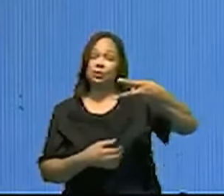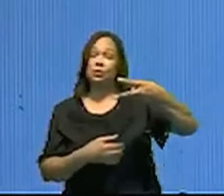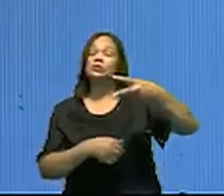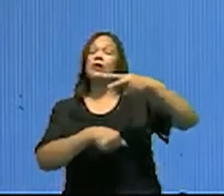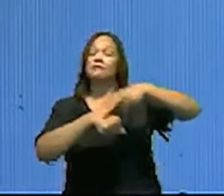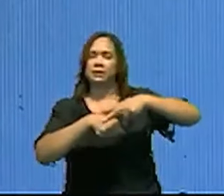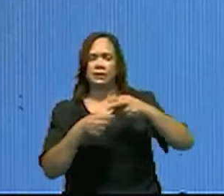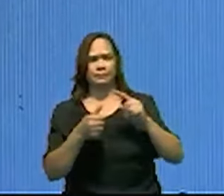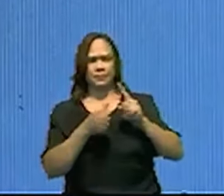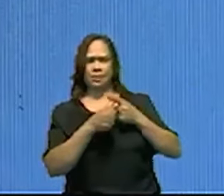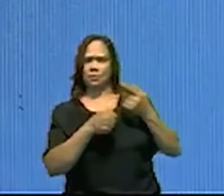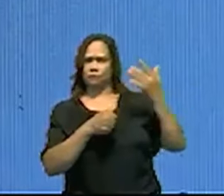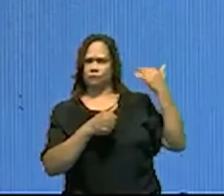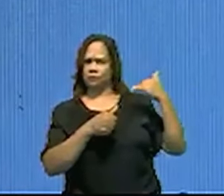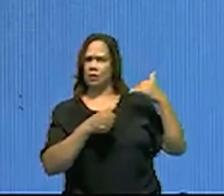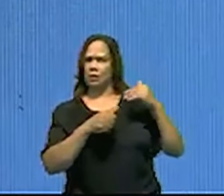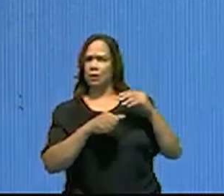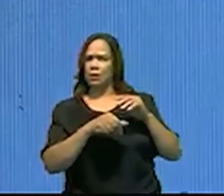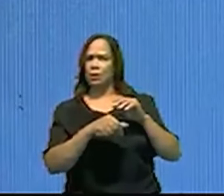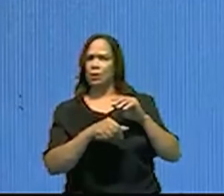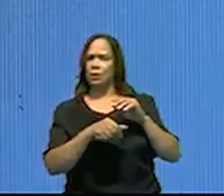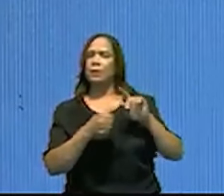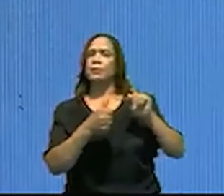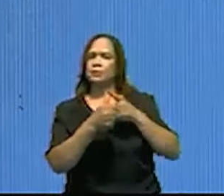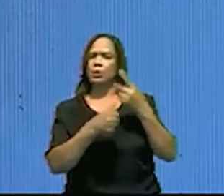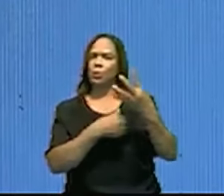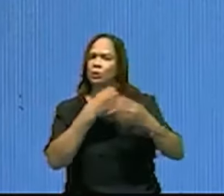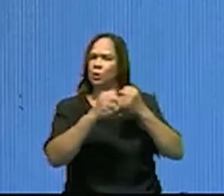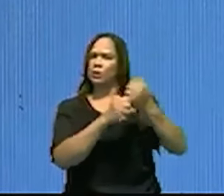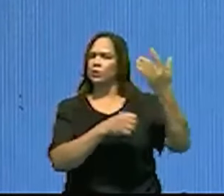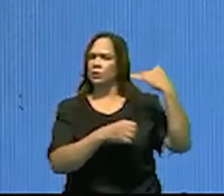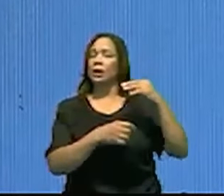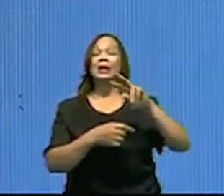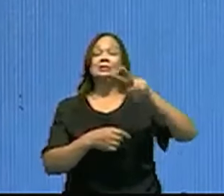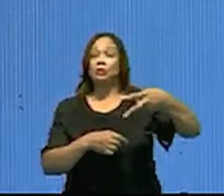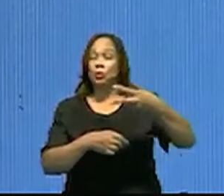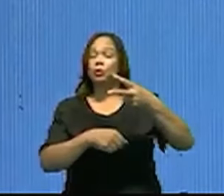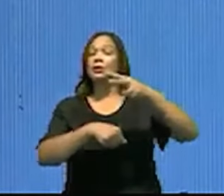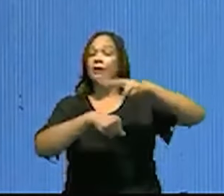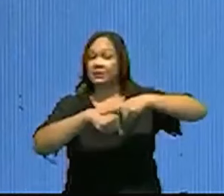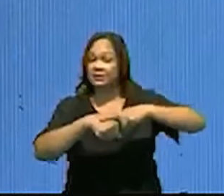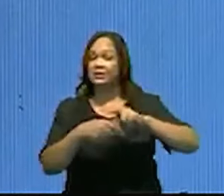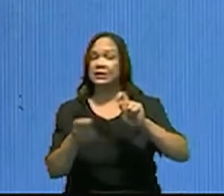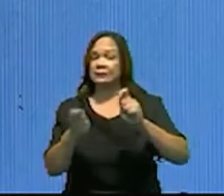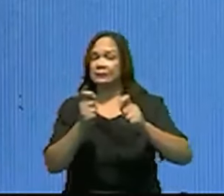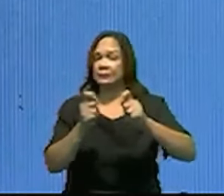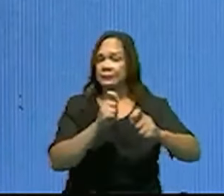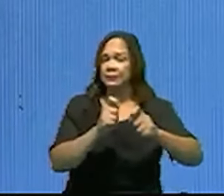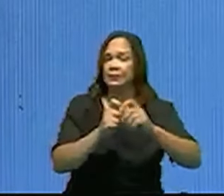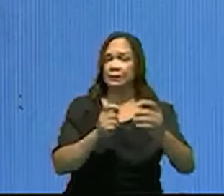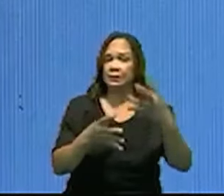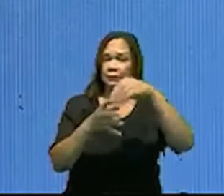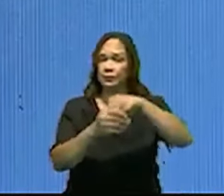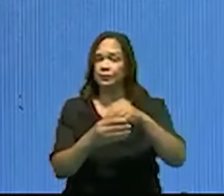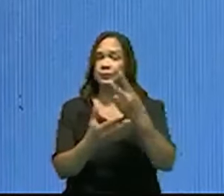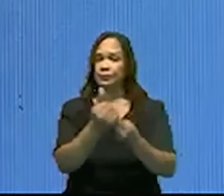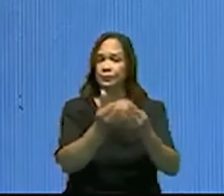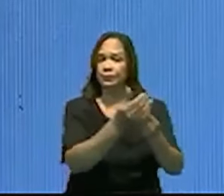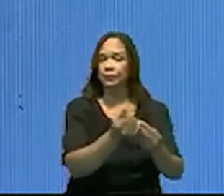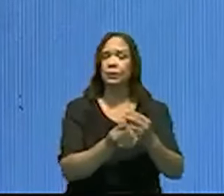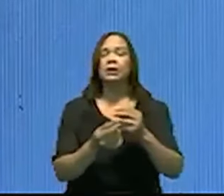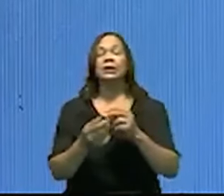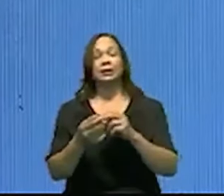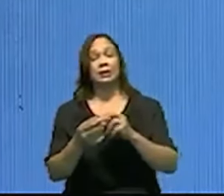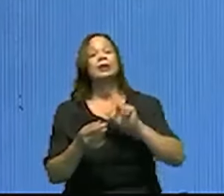ya que pasó el primero en la gestión del primer gobierno del presidente Abinader, el segundo de los ejercicios que nosotros estamos llevando a cabo para